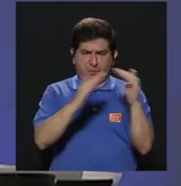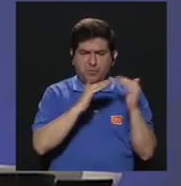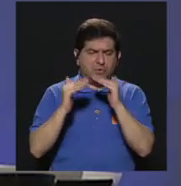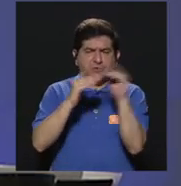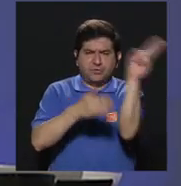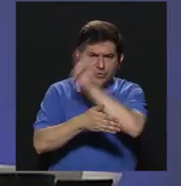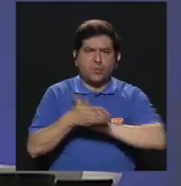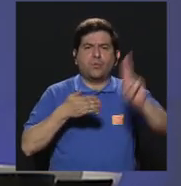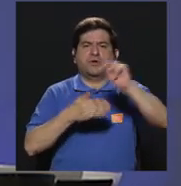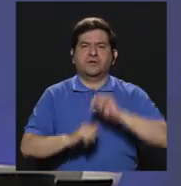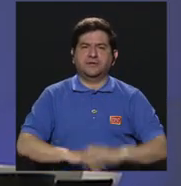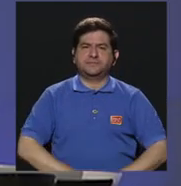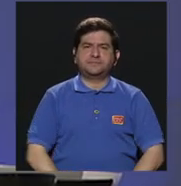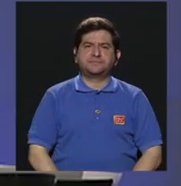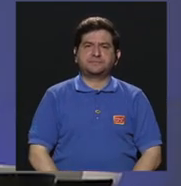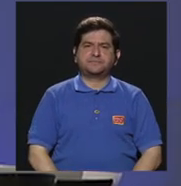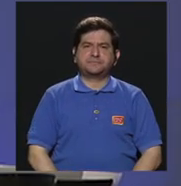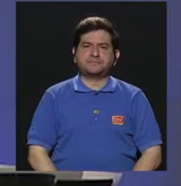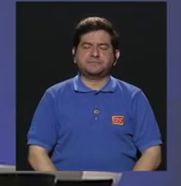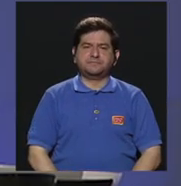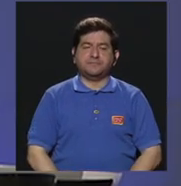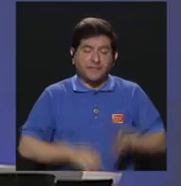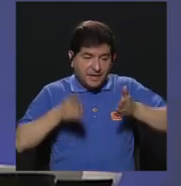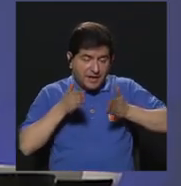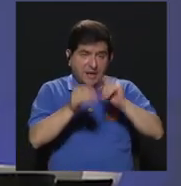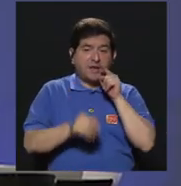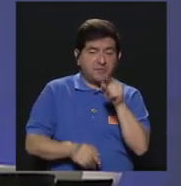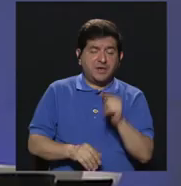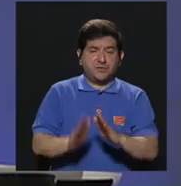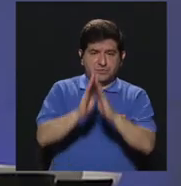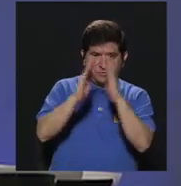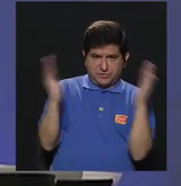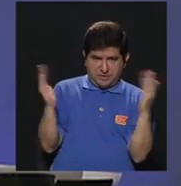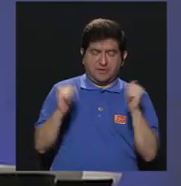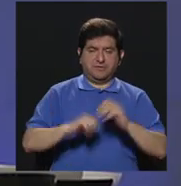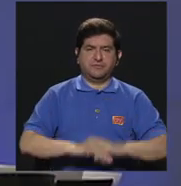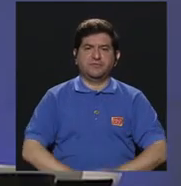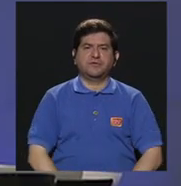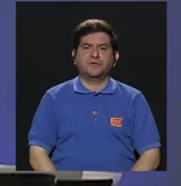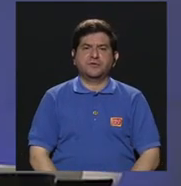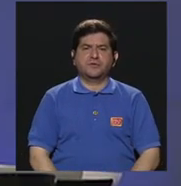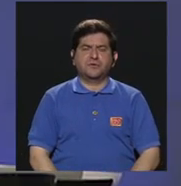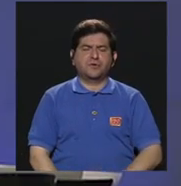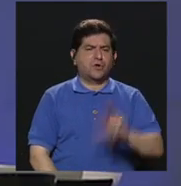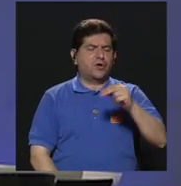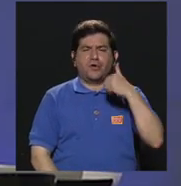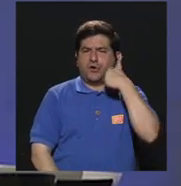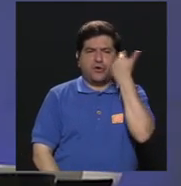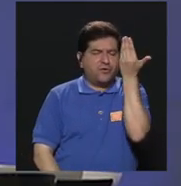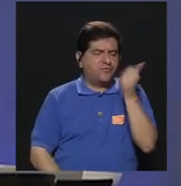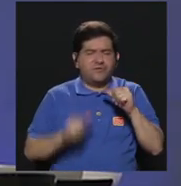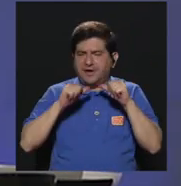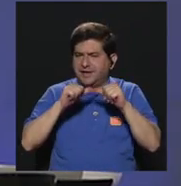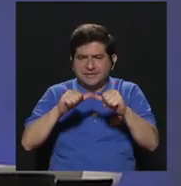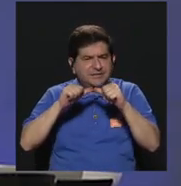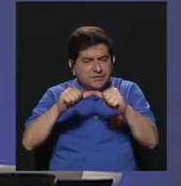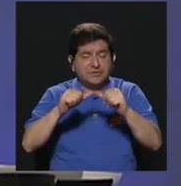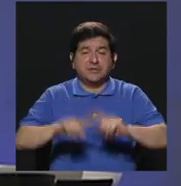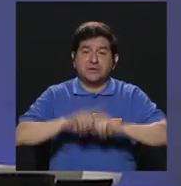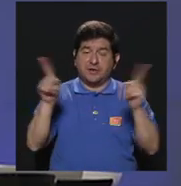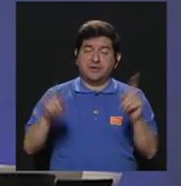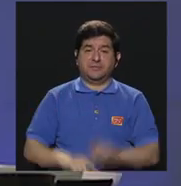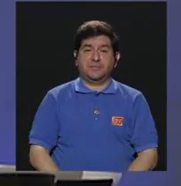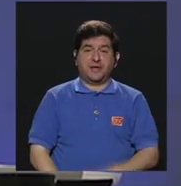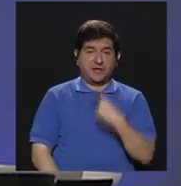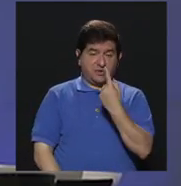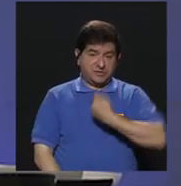comunidad universitaria. La senda que usted abrió, don Daniel, no es fácil de seguir, pero si nos